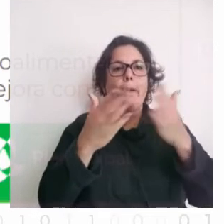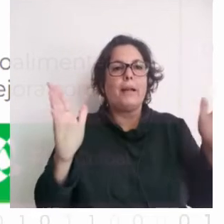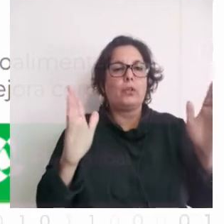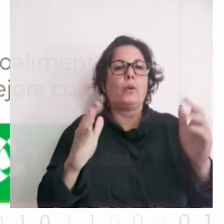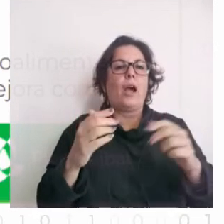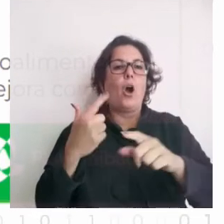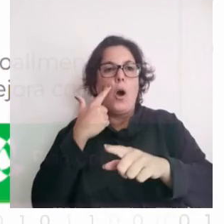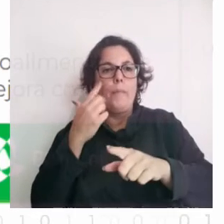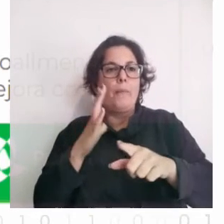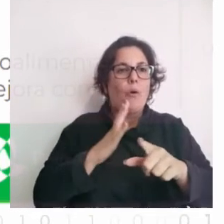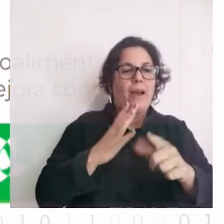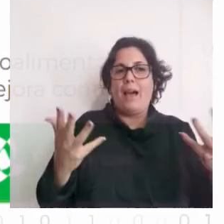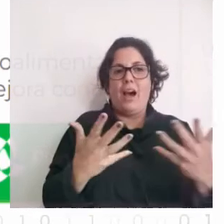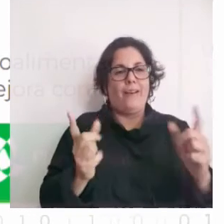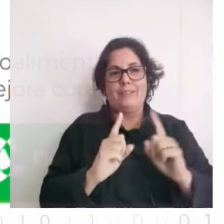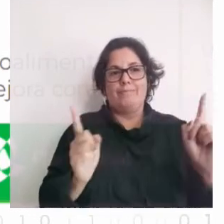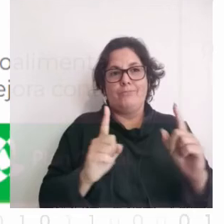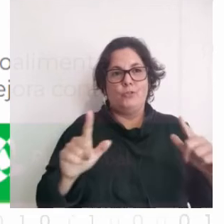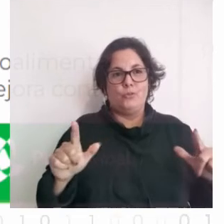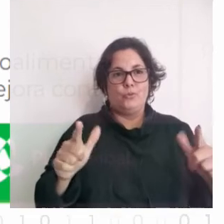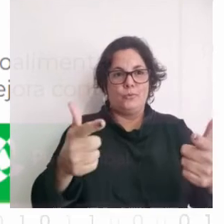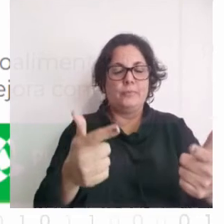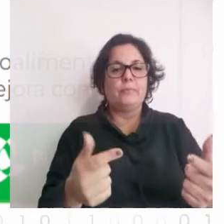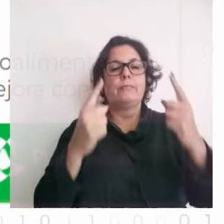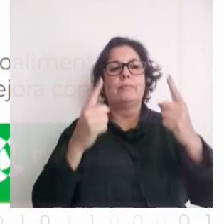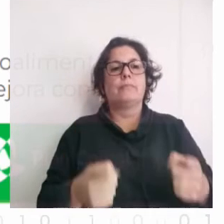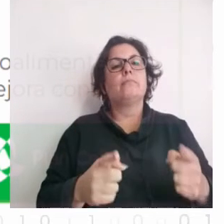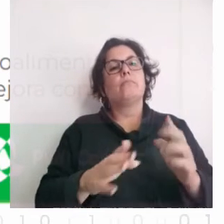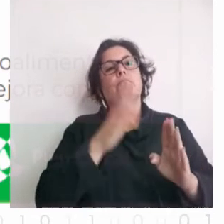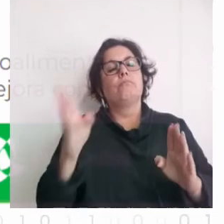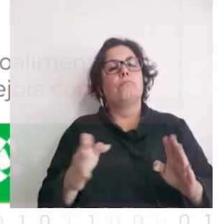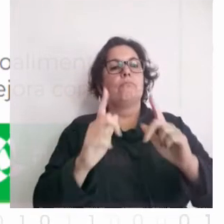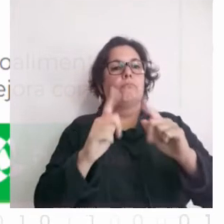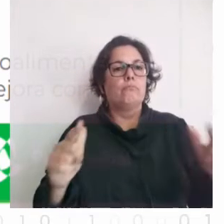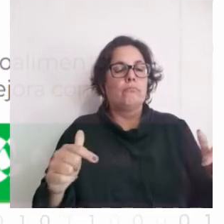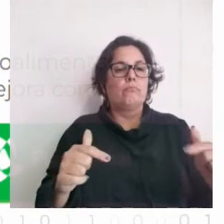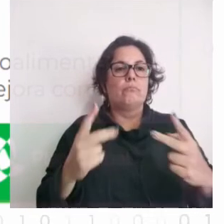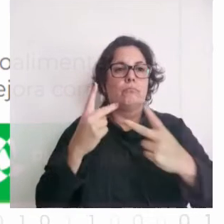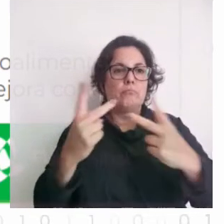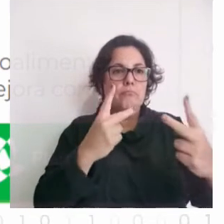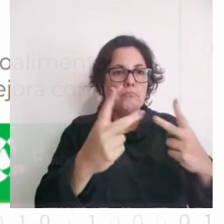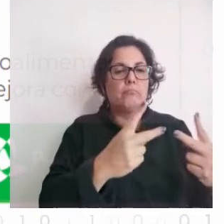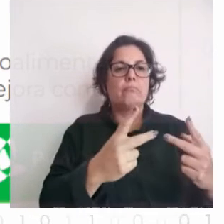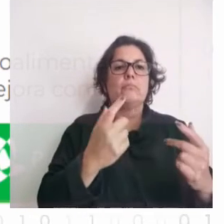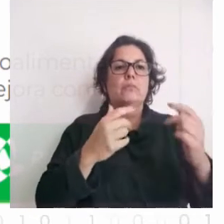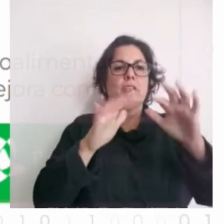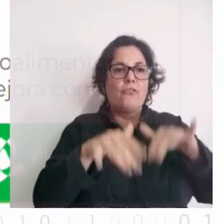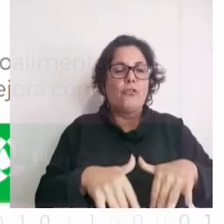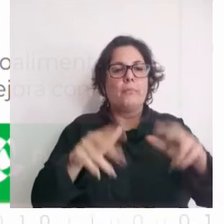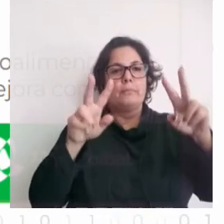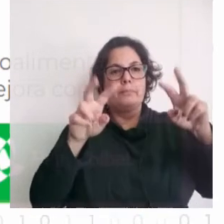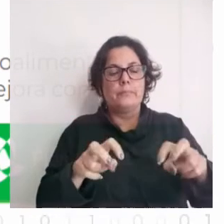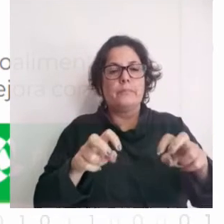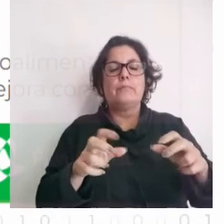que actualmente no está disponible. También otros productos son visualizadores e informes temáticos, y